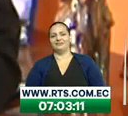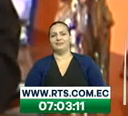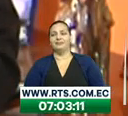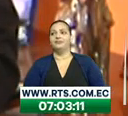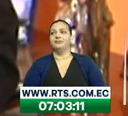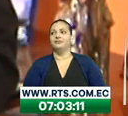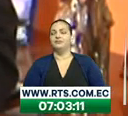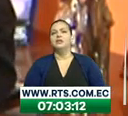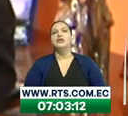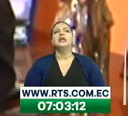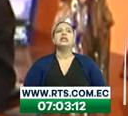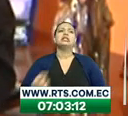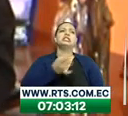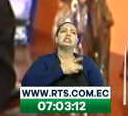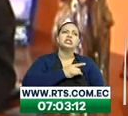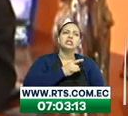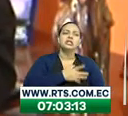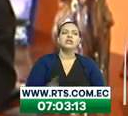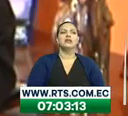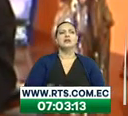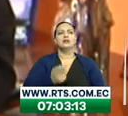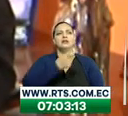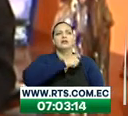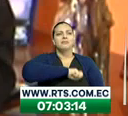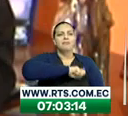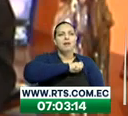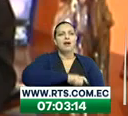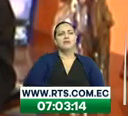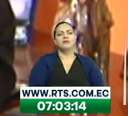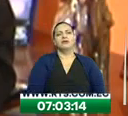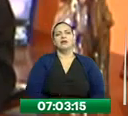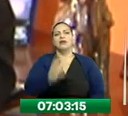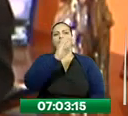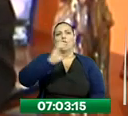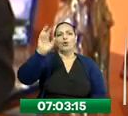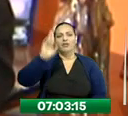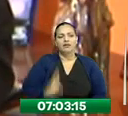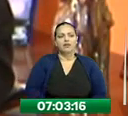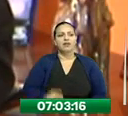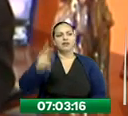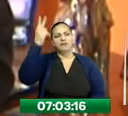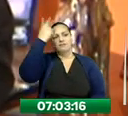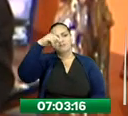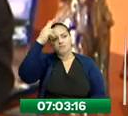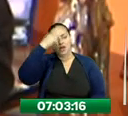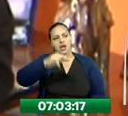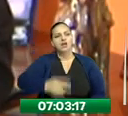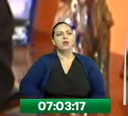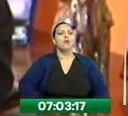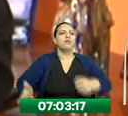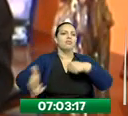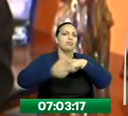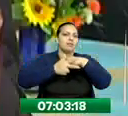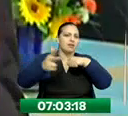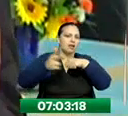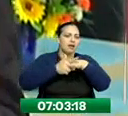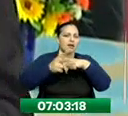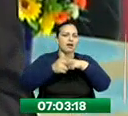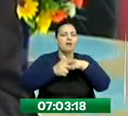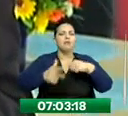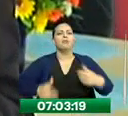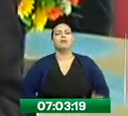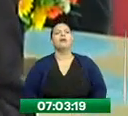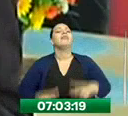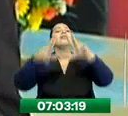de Costa Rica, de España, de México, de Nicaragua y obviamente de aquí, de nuestro bello Ecuador. Es